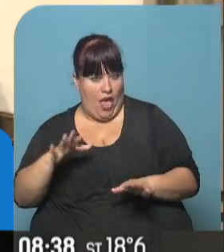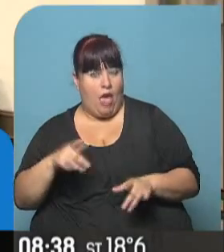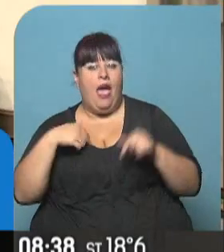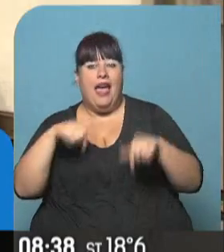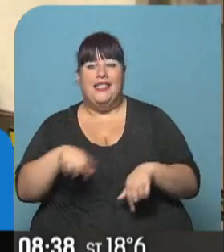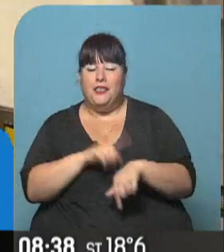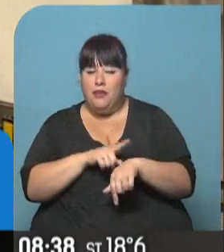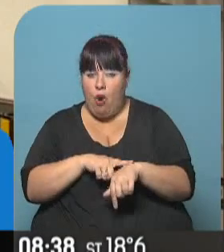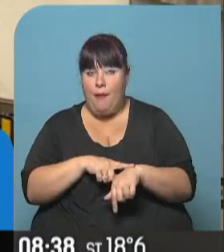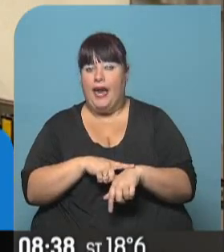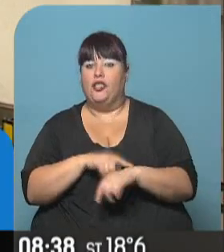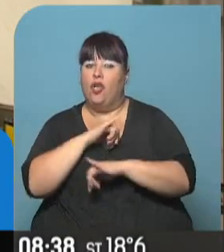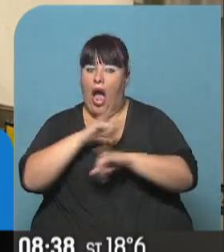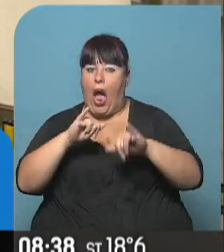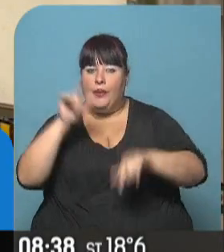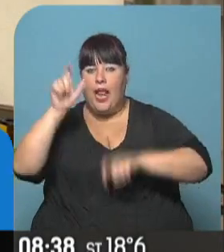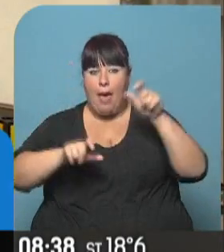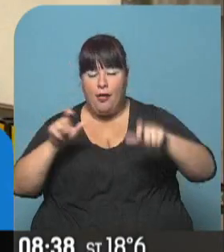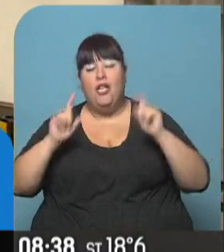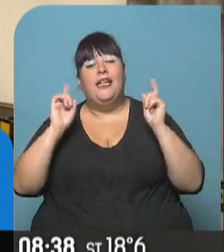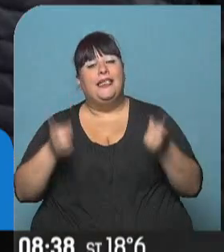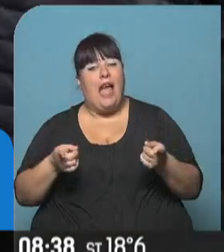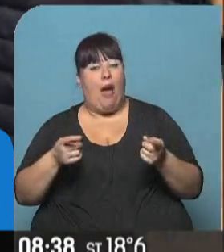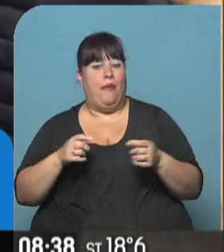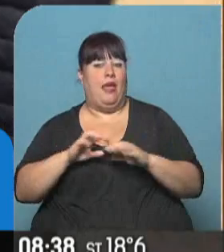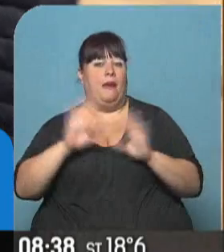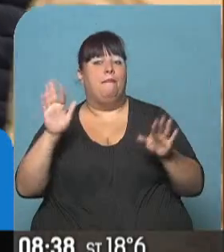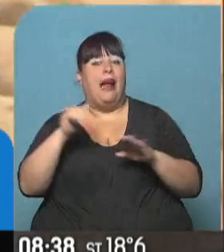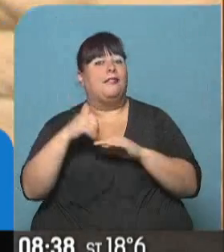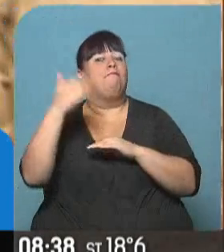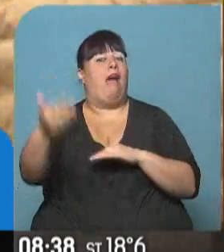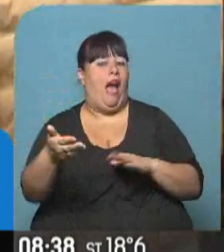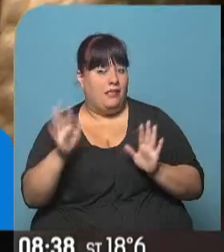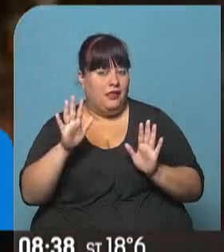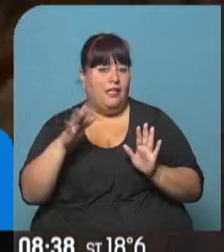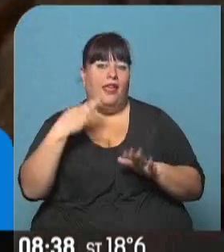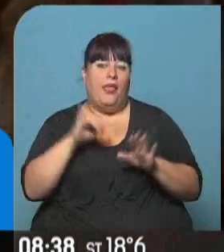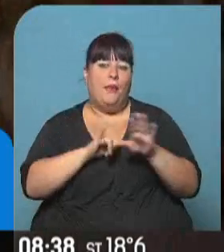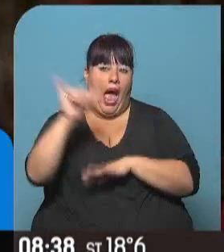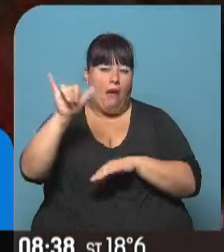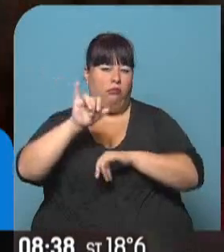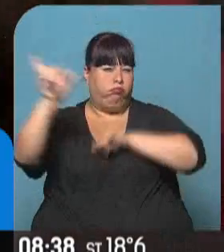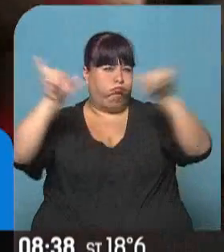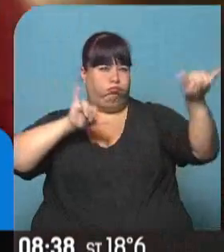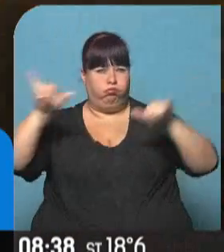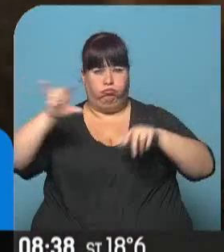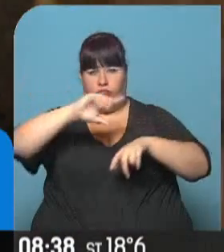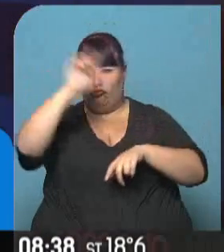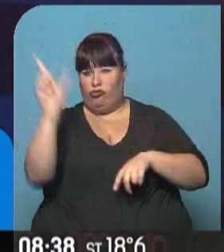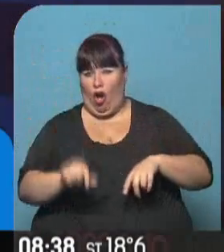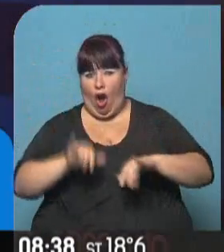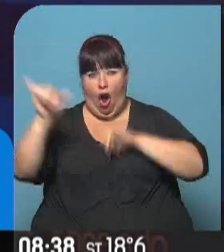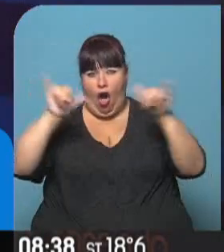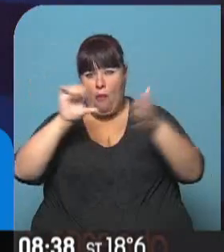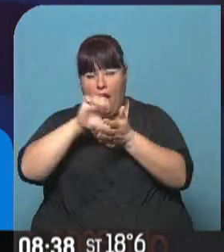en este momento avisando de los pasajeros y también se extienda más allá del martes vamos a tener aviones desparramados por todos nuestros destinos